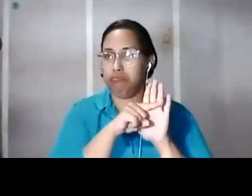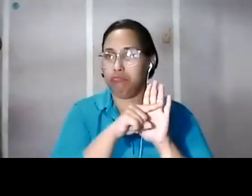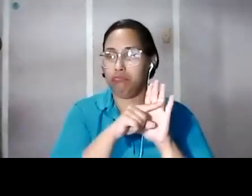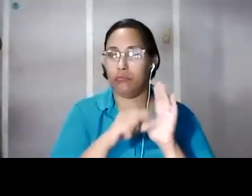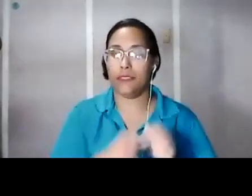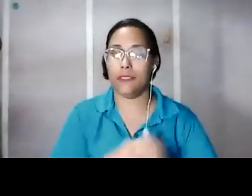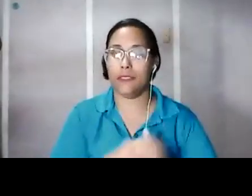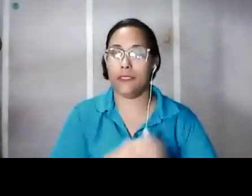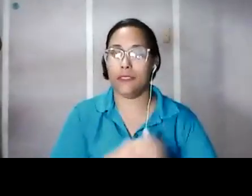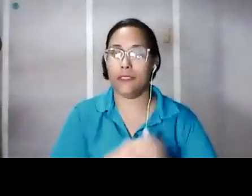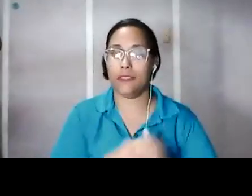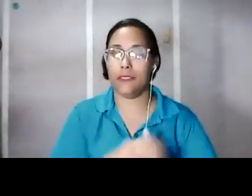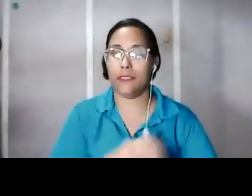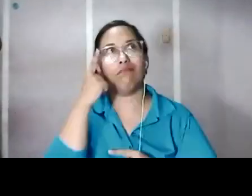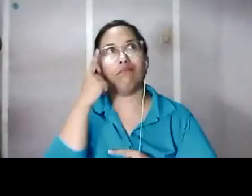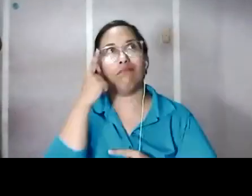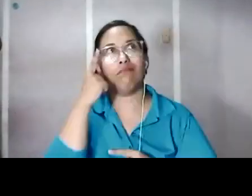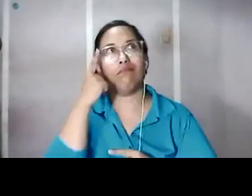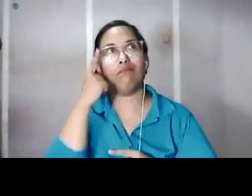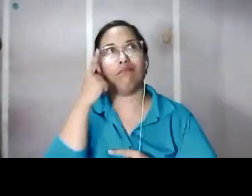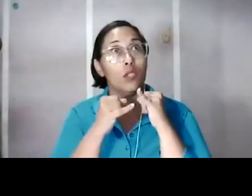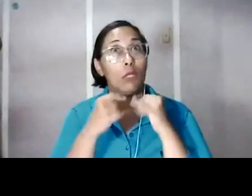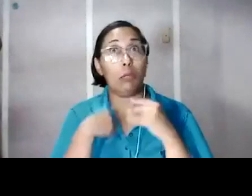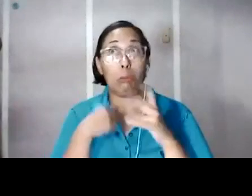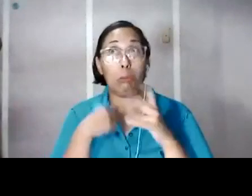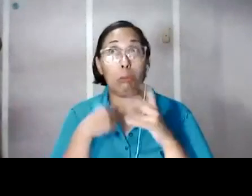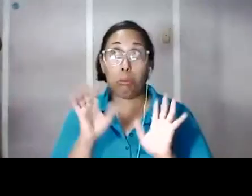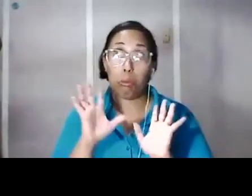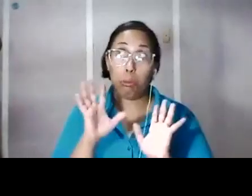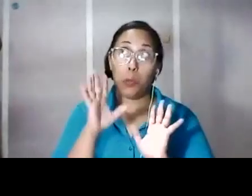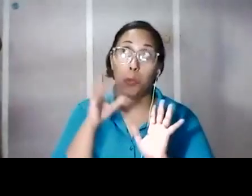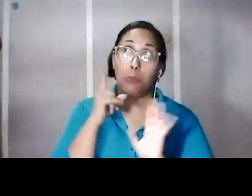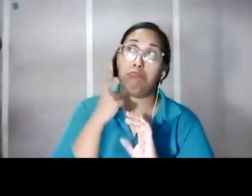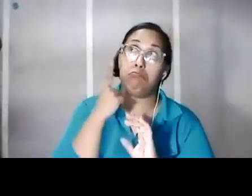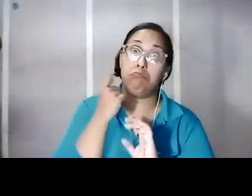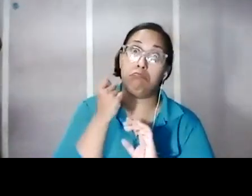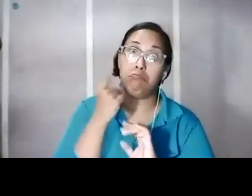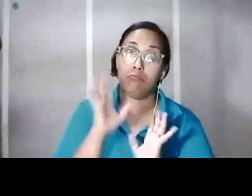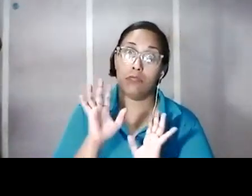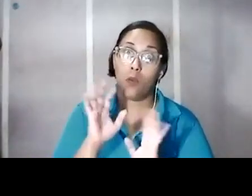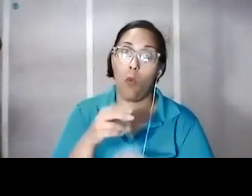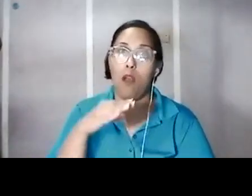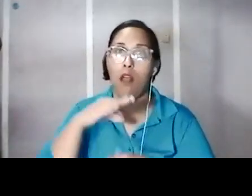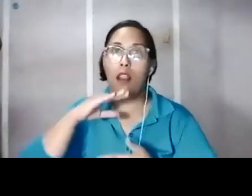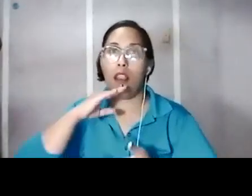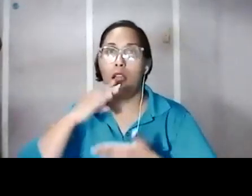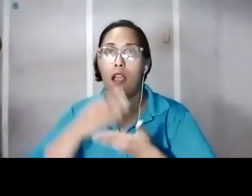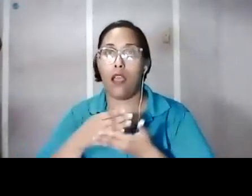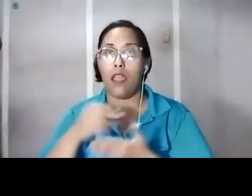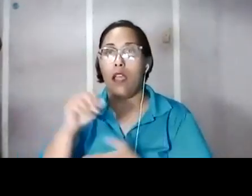Creo que el último que yo tenga entendido fue cuando la hija de Luisito